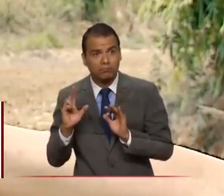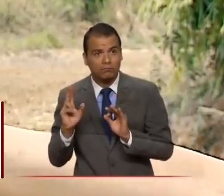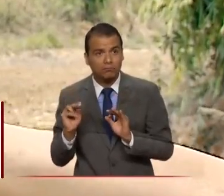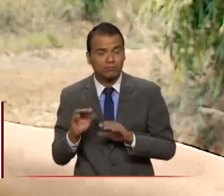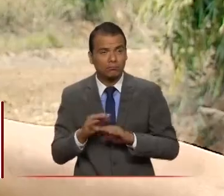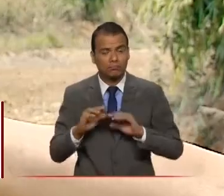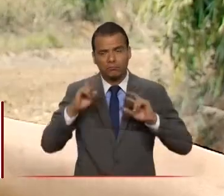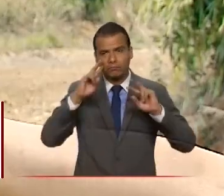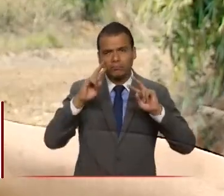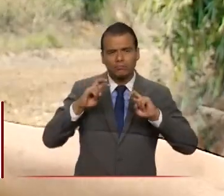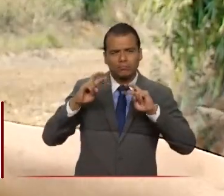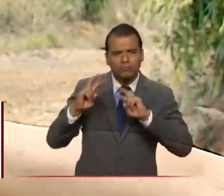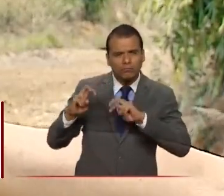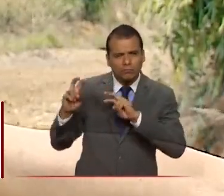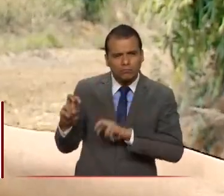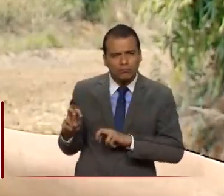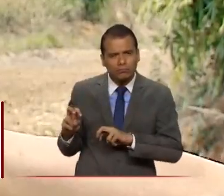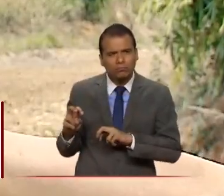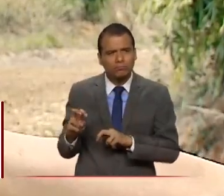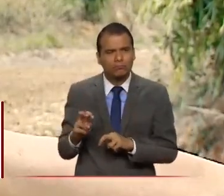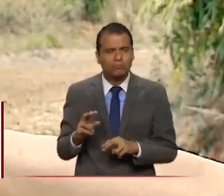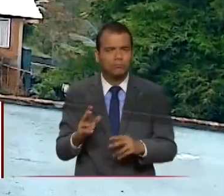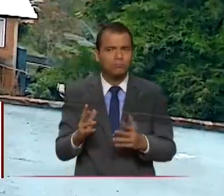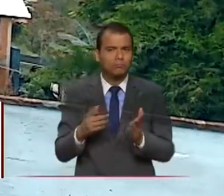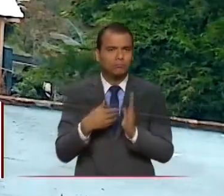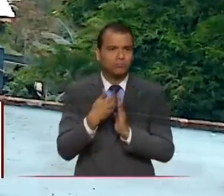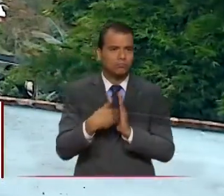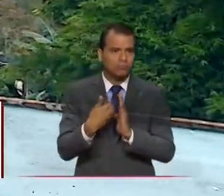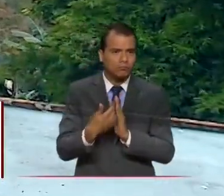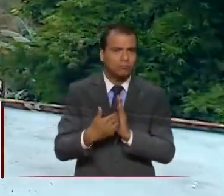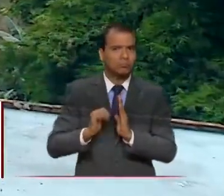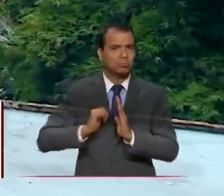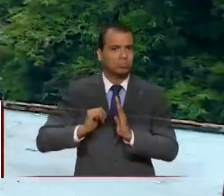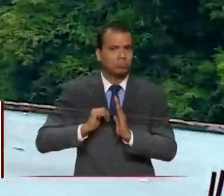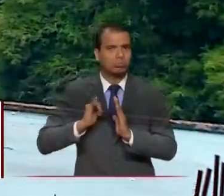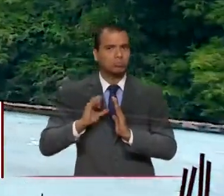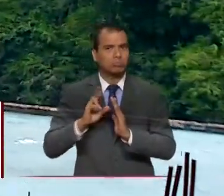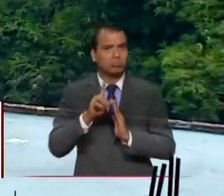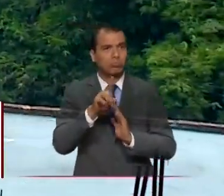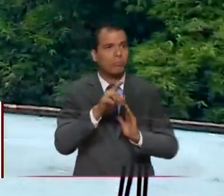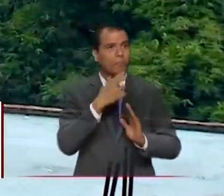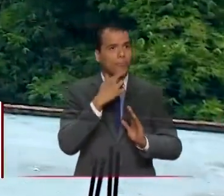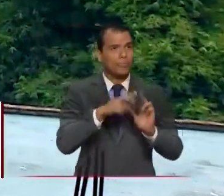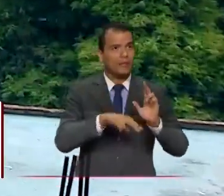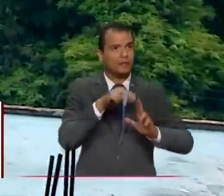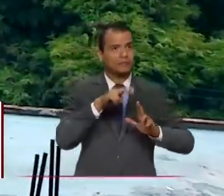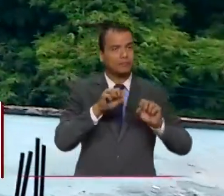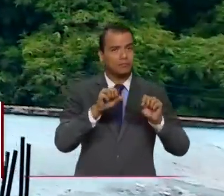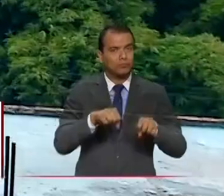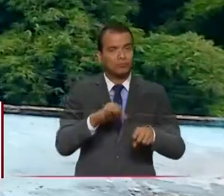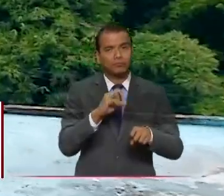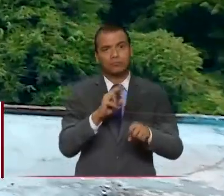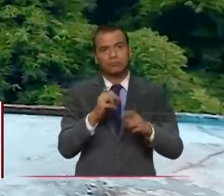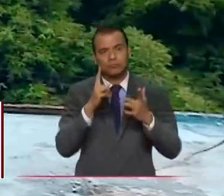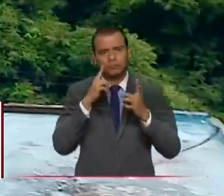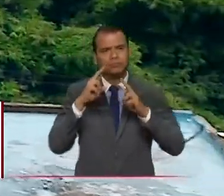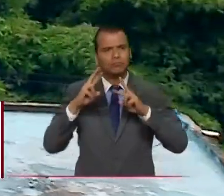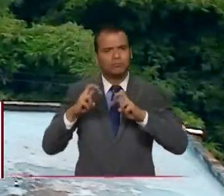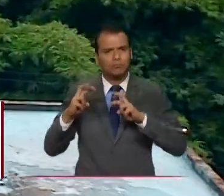Asimismo, indagarles si cuentan con los permisos como tal para construcción, para intervención de los recursos